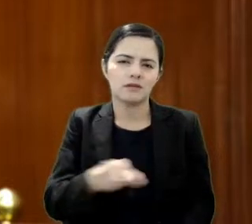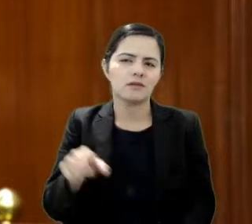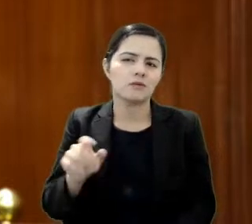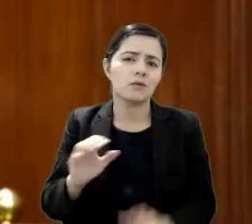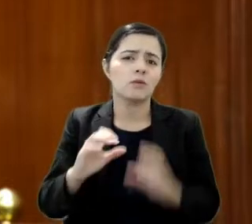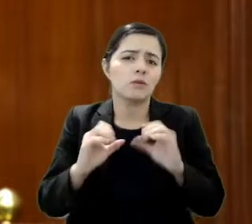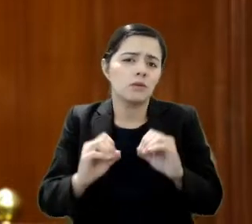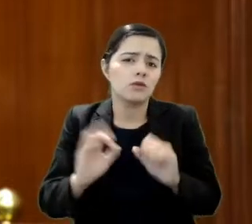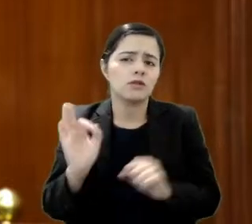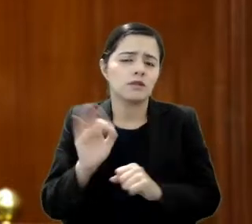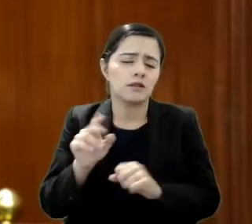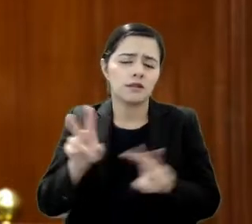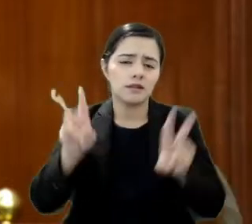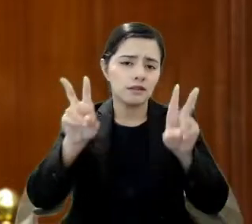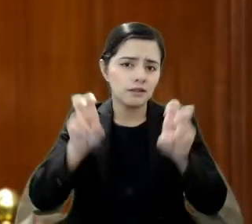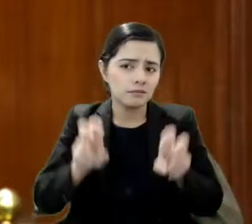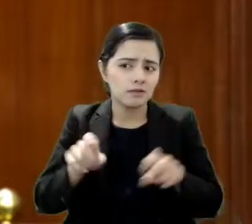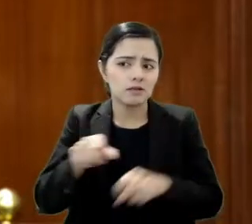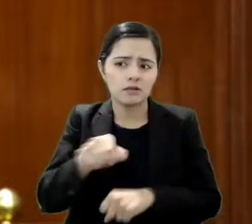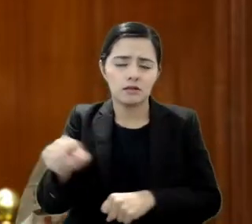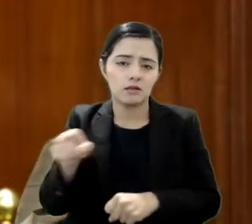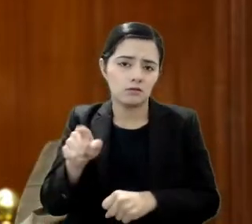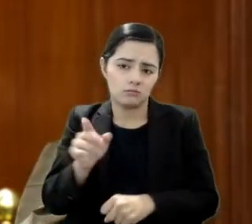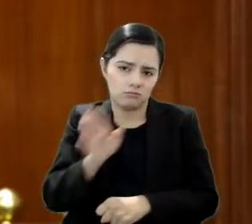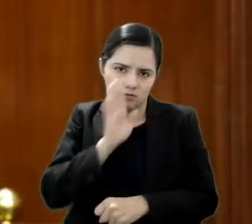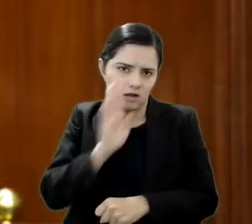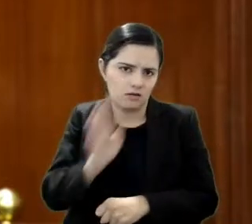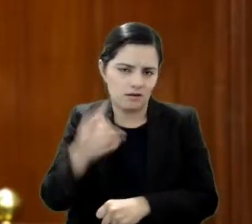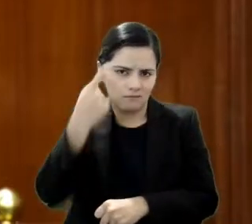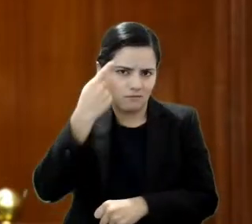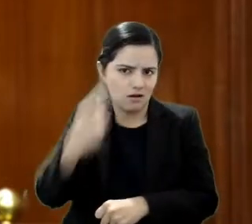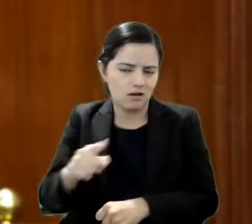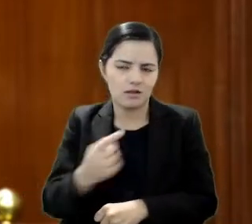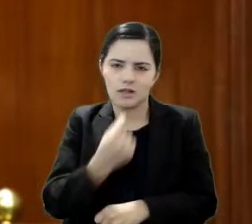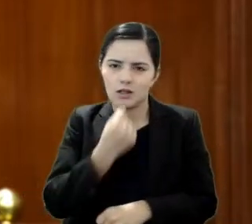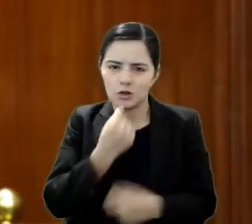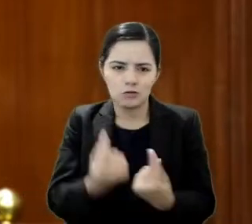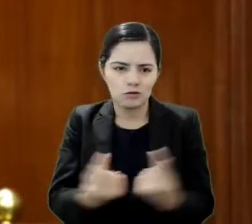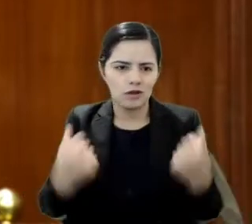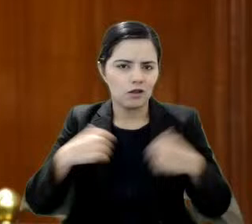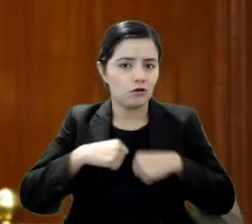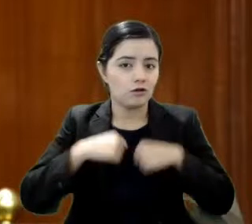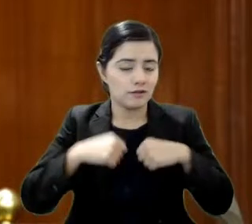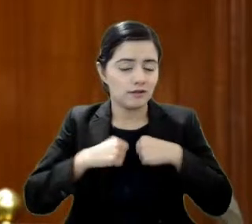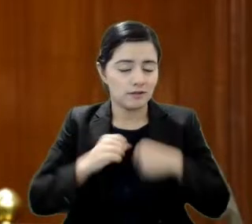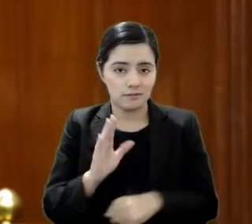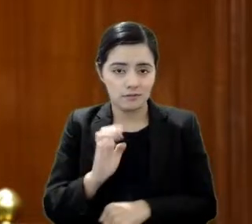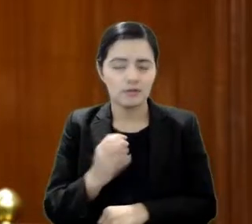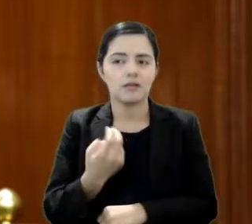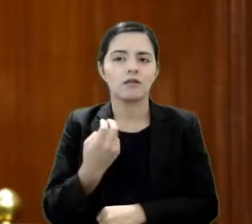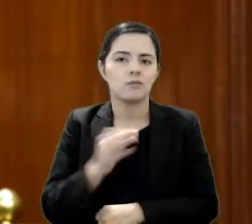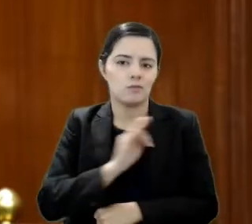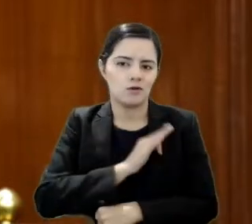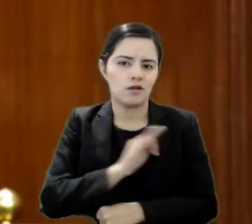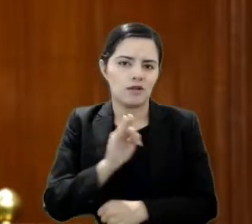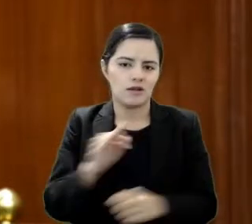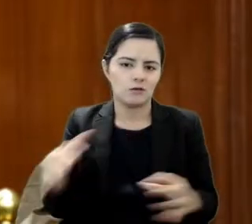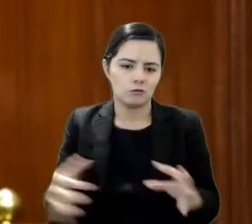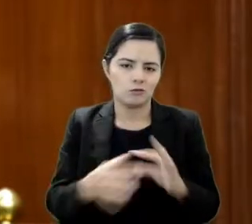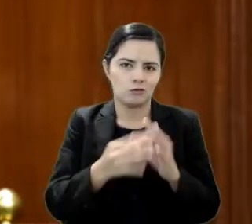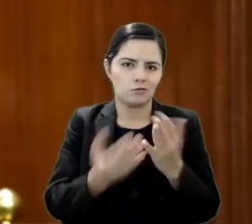primera infancia. Los demás asuntos que se le asignen en la legislatura de la Diputación Permanente o en la Junta de Coordinación